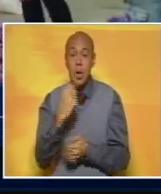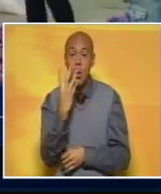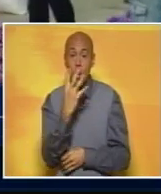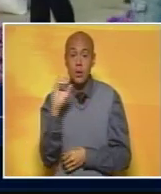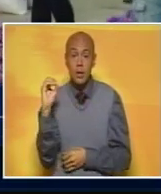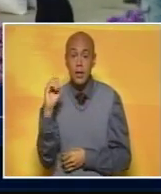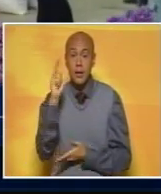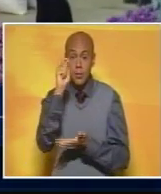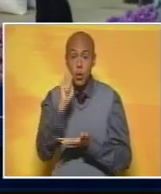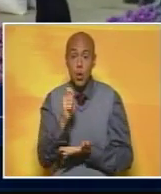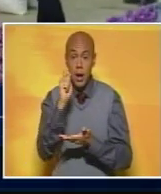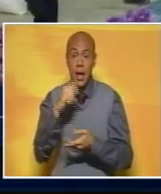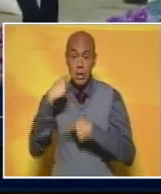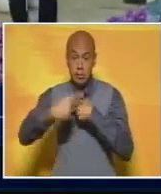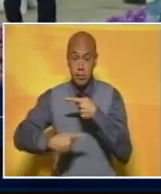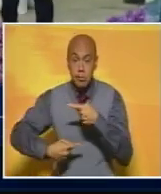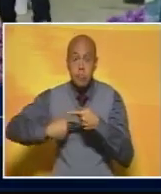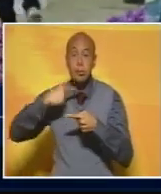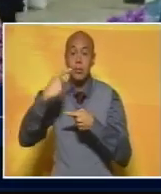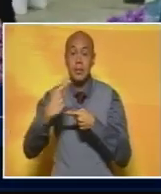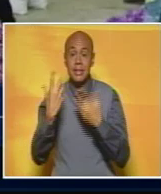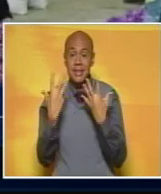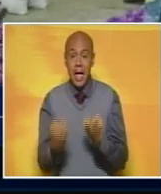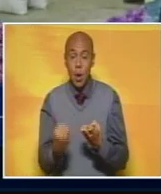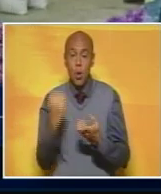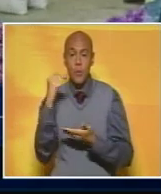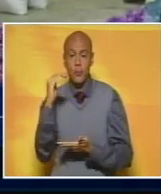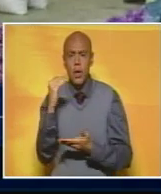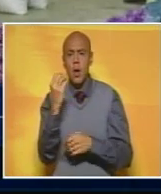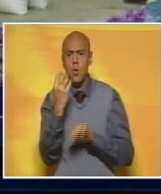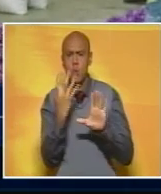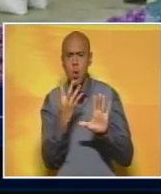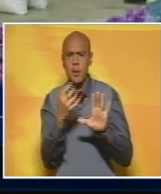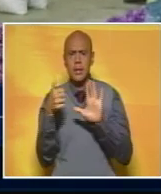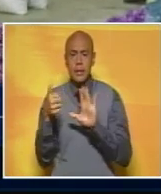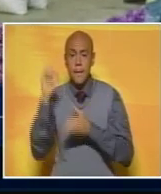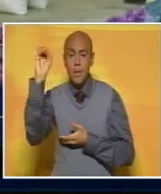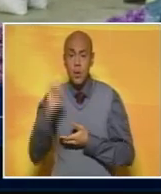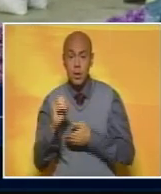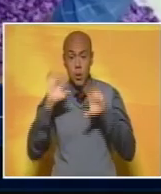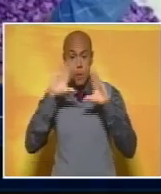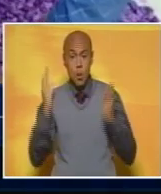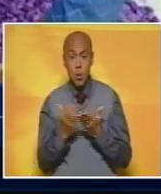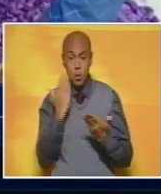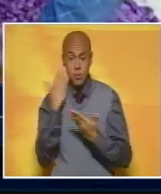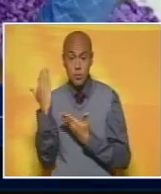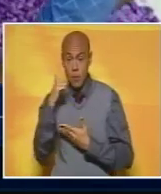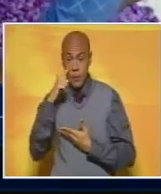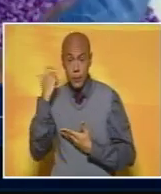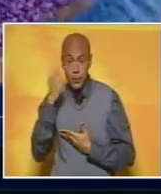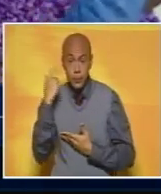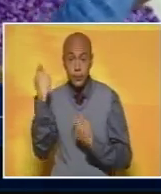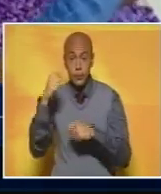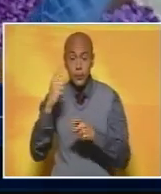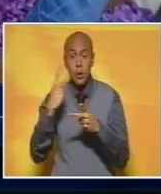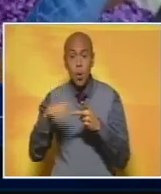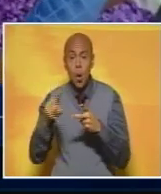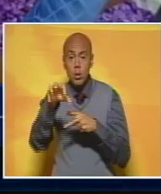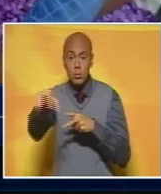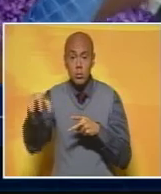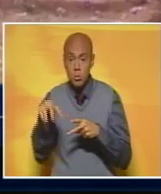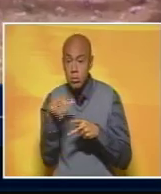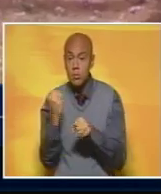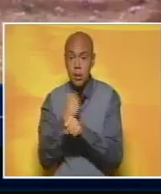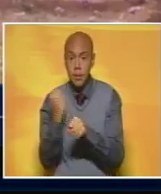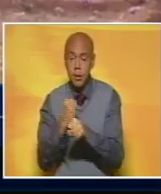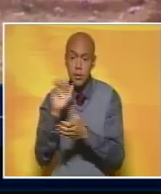de azafrán seco al año, aproximadamente el 96% del total mundial. Mientras que otros productores pueden